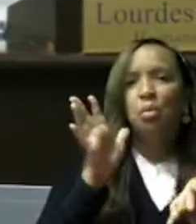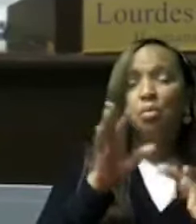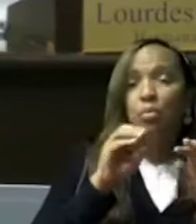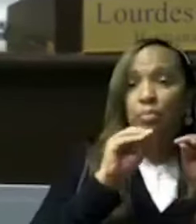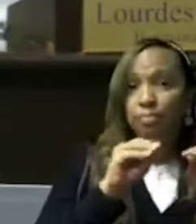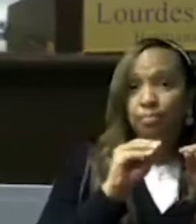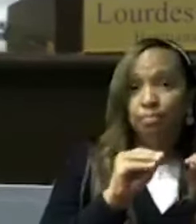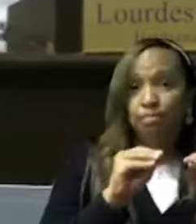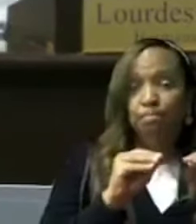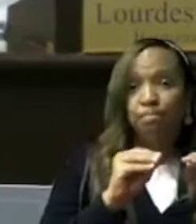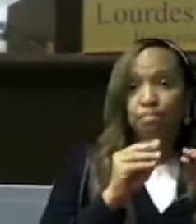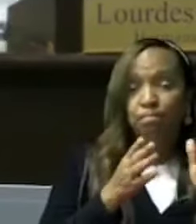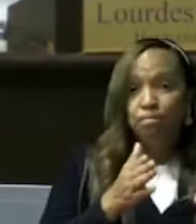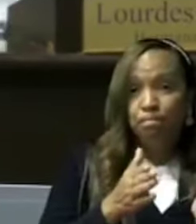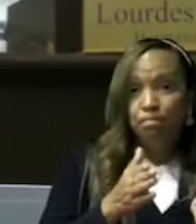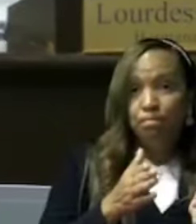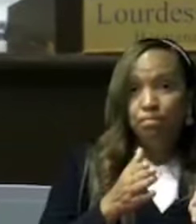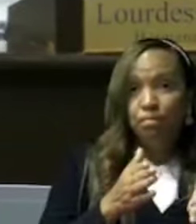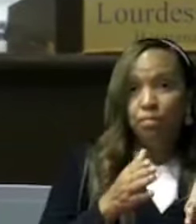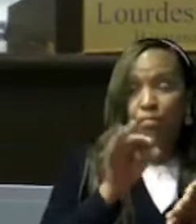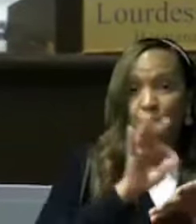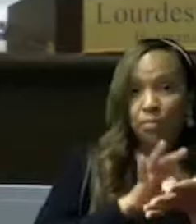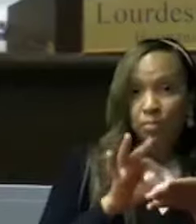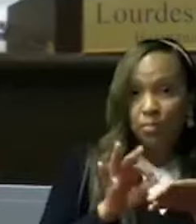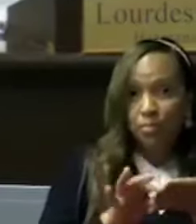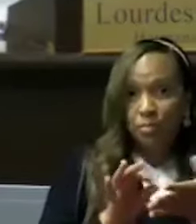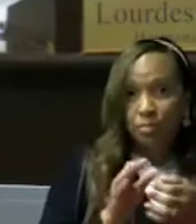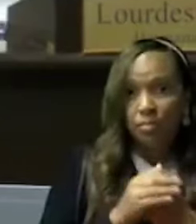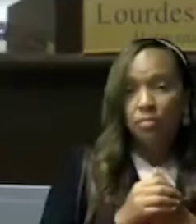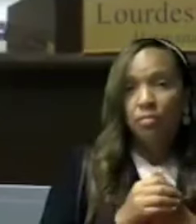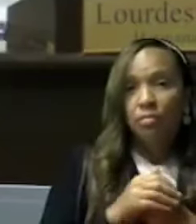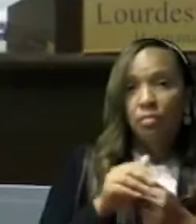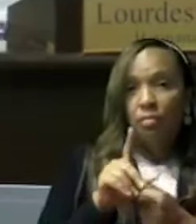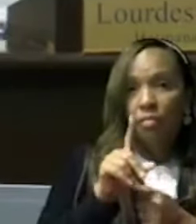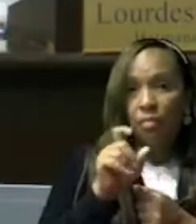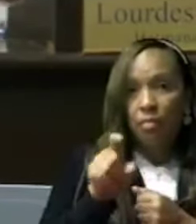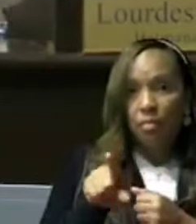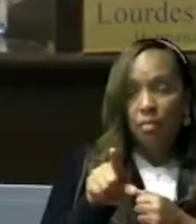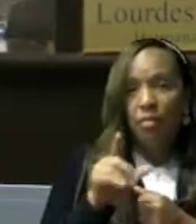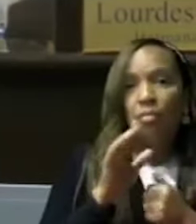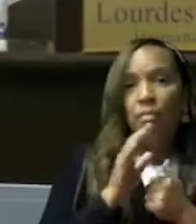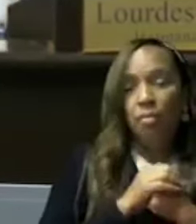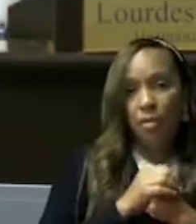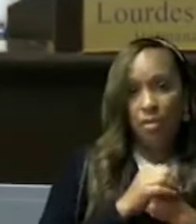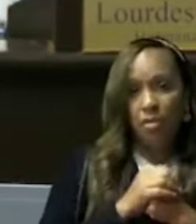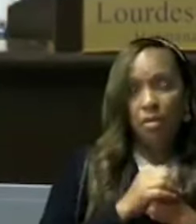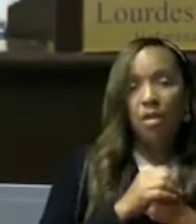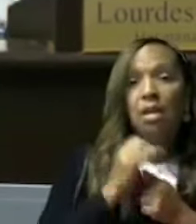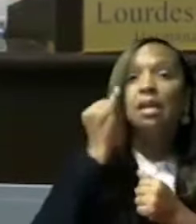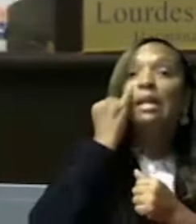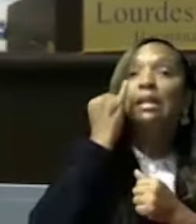nosotros como país, el buen manejo económico que le está dando el presidente Luis